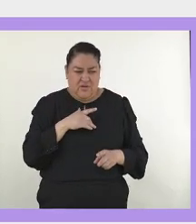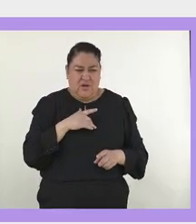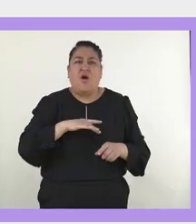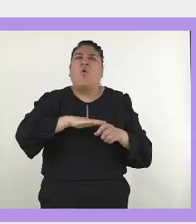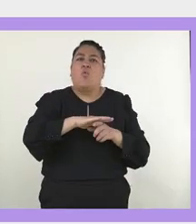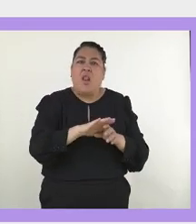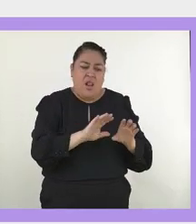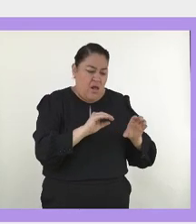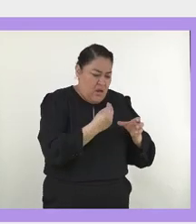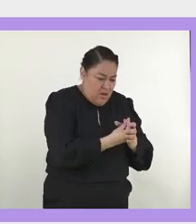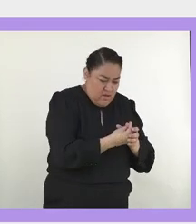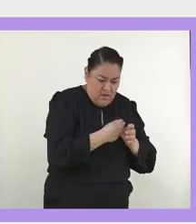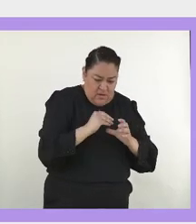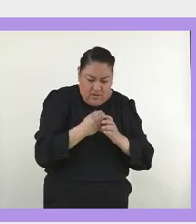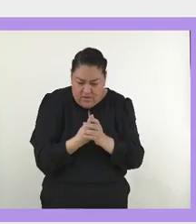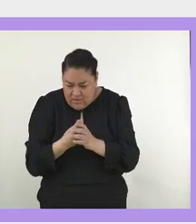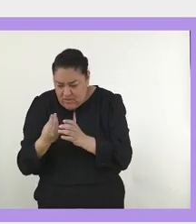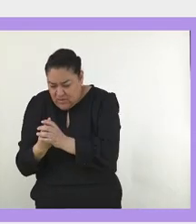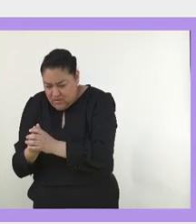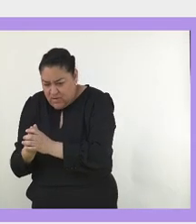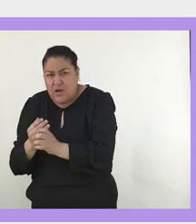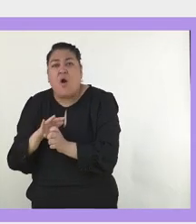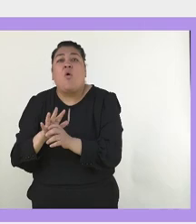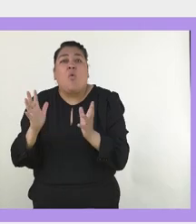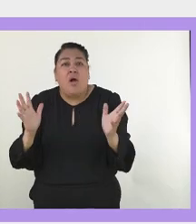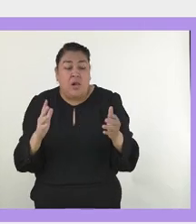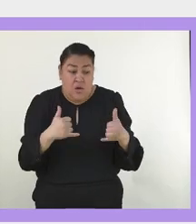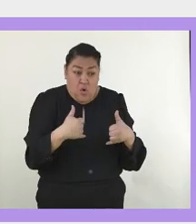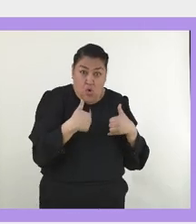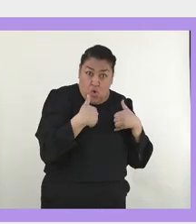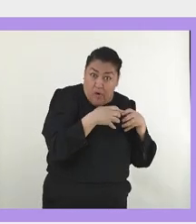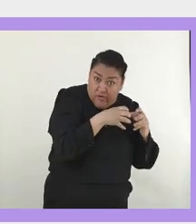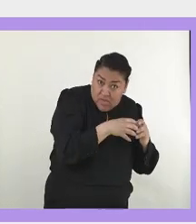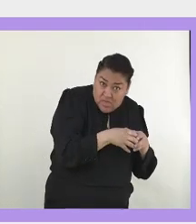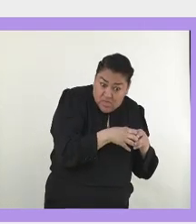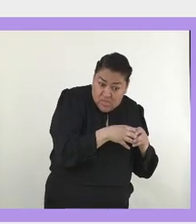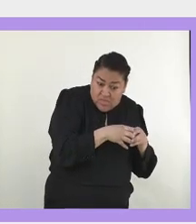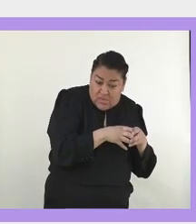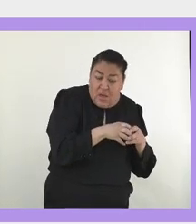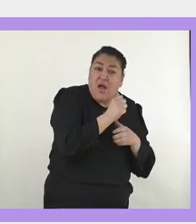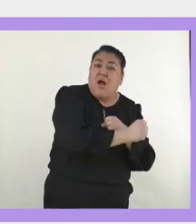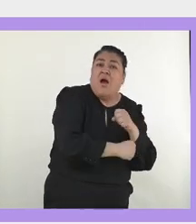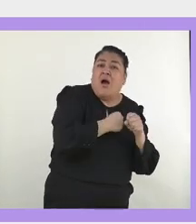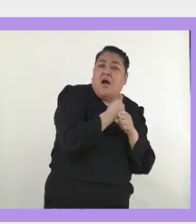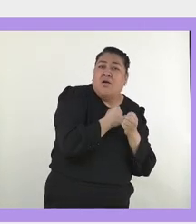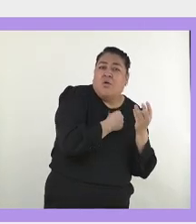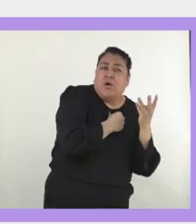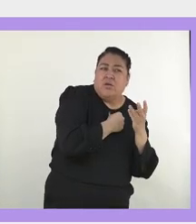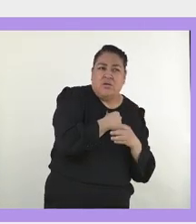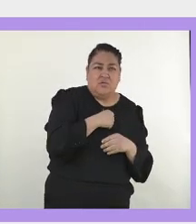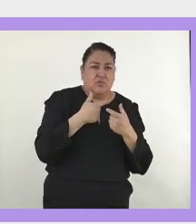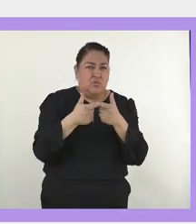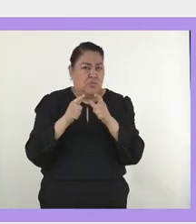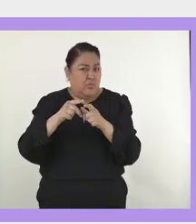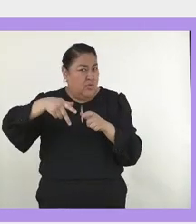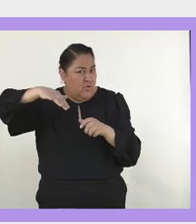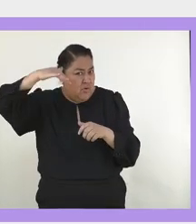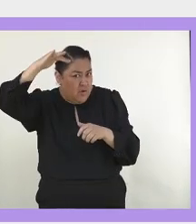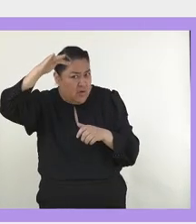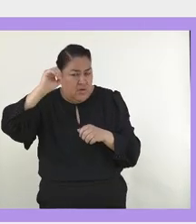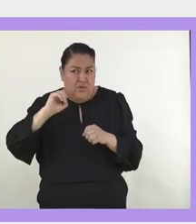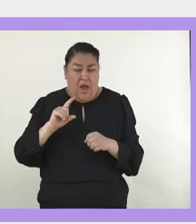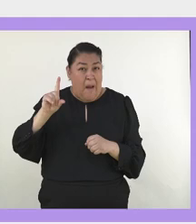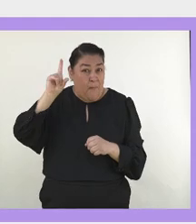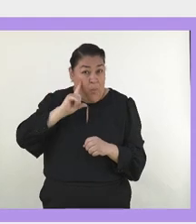no va a ser juvenil va a ser con las que ya tenemos en selección mayor va a ser solo mexicanas o no